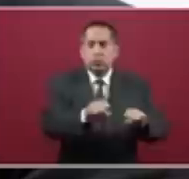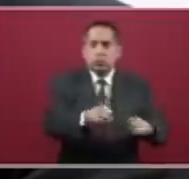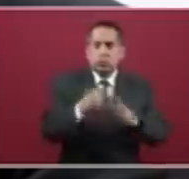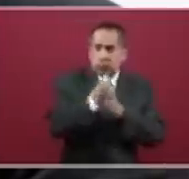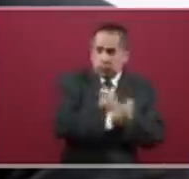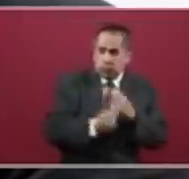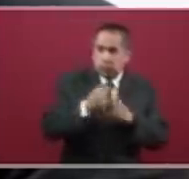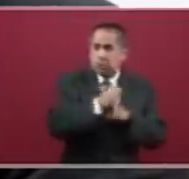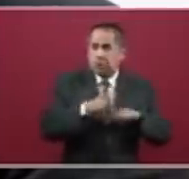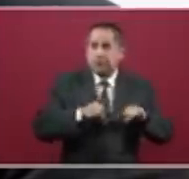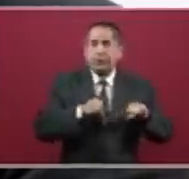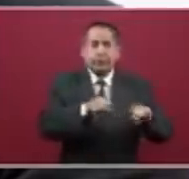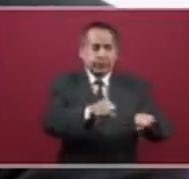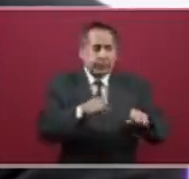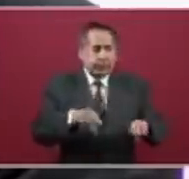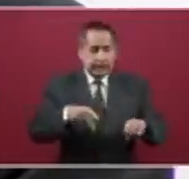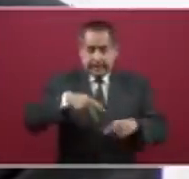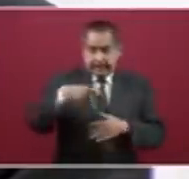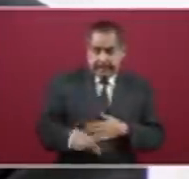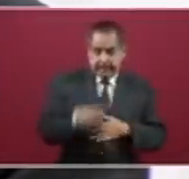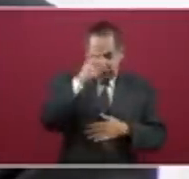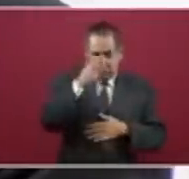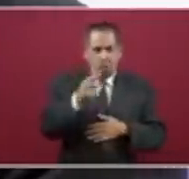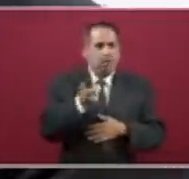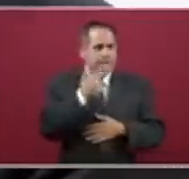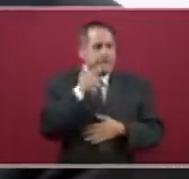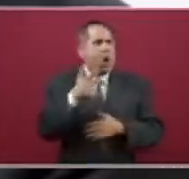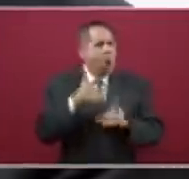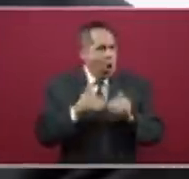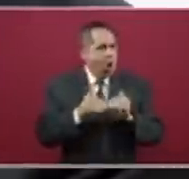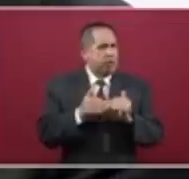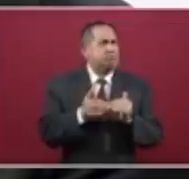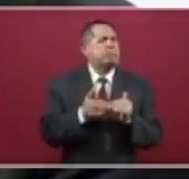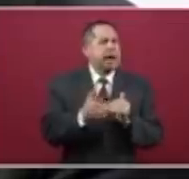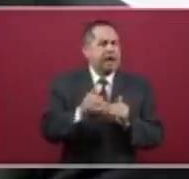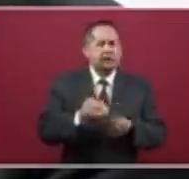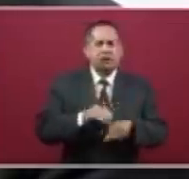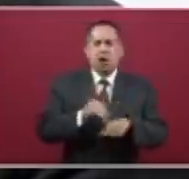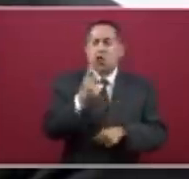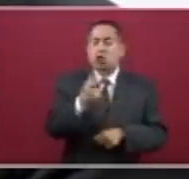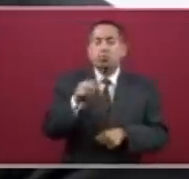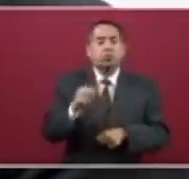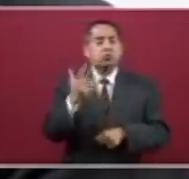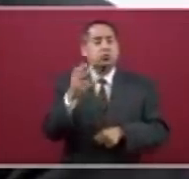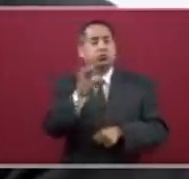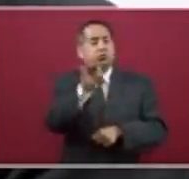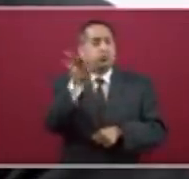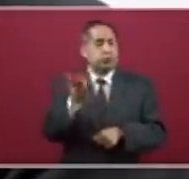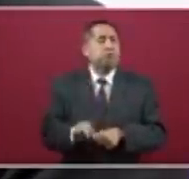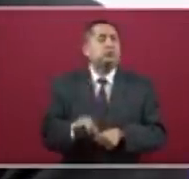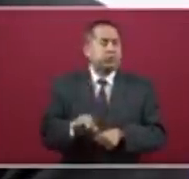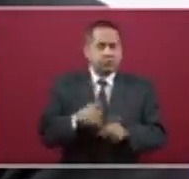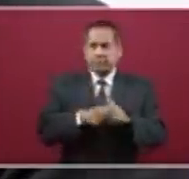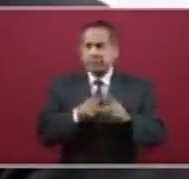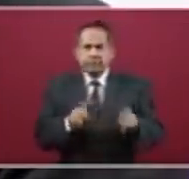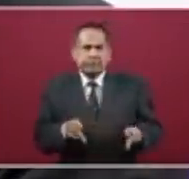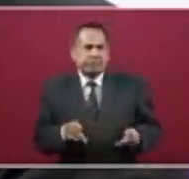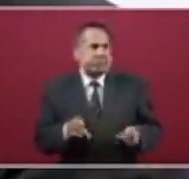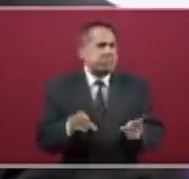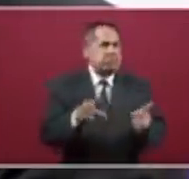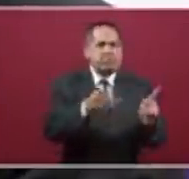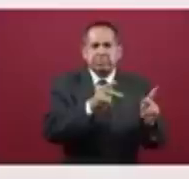departamentales reportan un incremento de 2.5 por ciento en las ventas